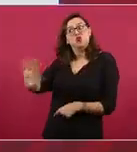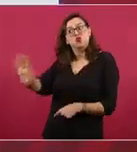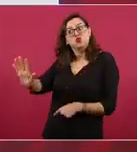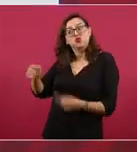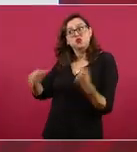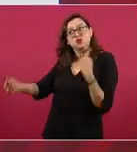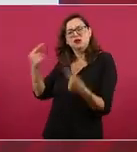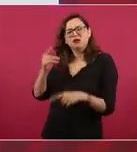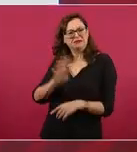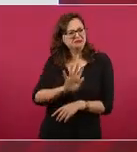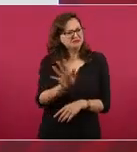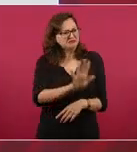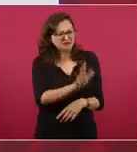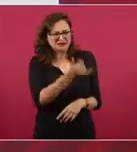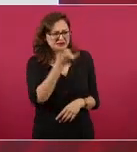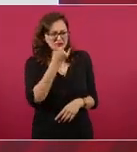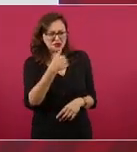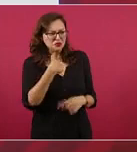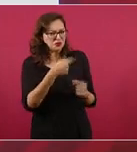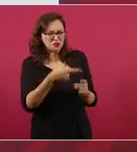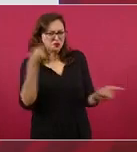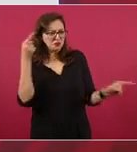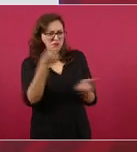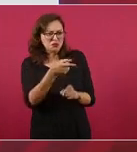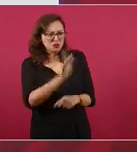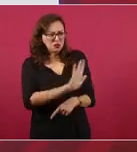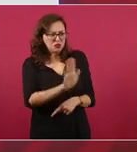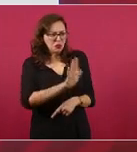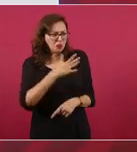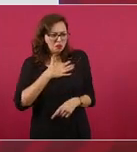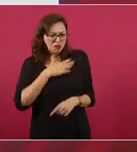estoy insultando. Es que hablo así.